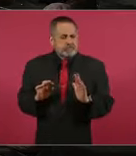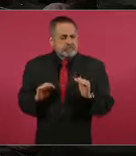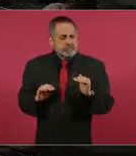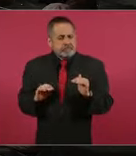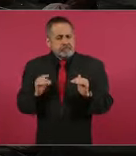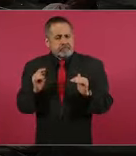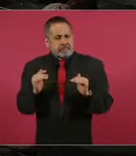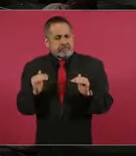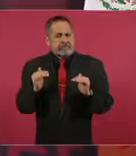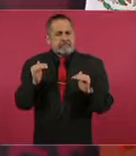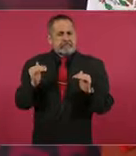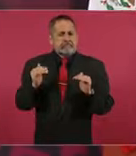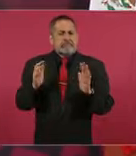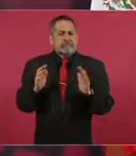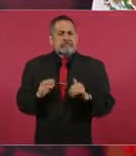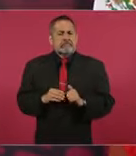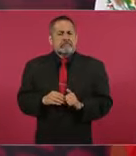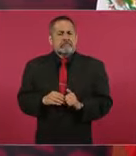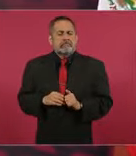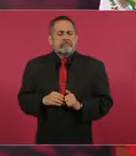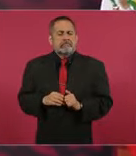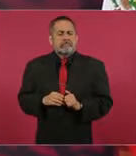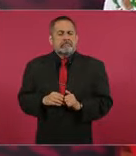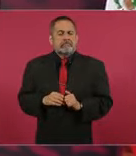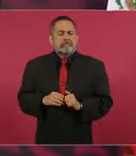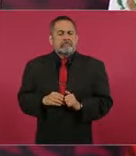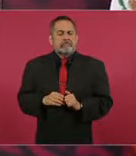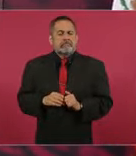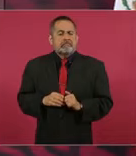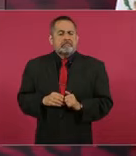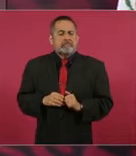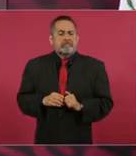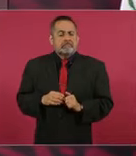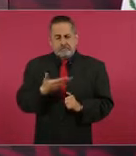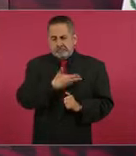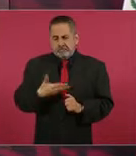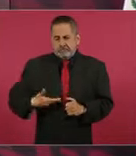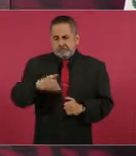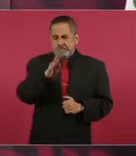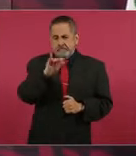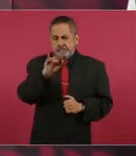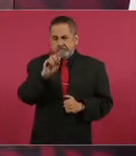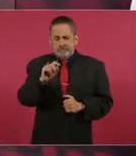arriba el presidente Biden,